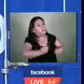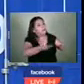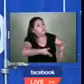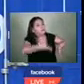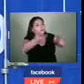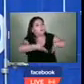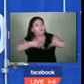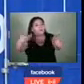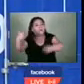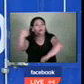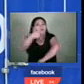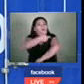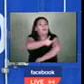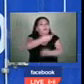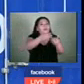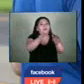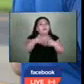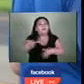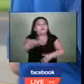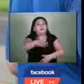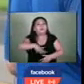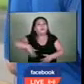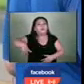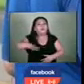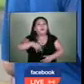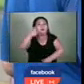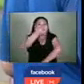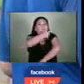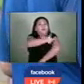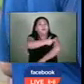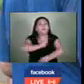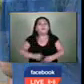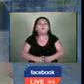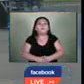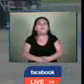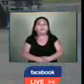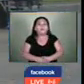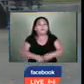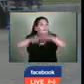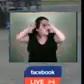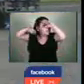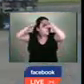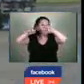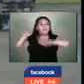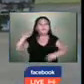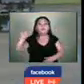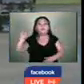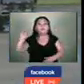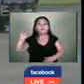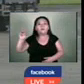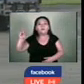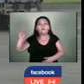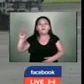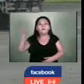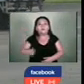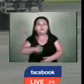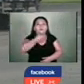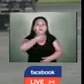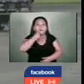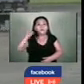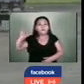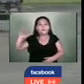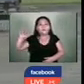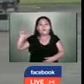fármacos puedan ser distribuidos en los diferentes centros de vacunación. Con imágenes de Roberto Martínez, Iliana